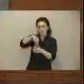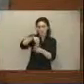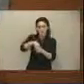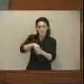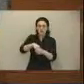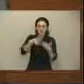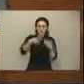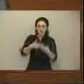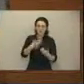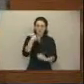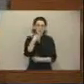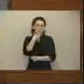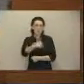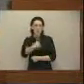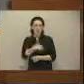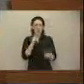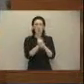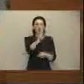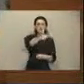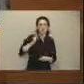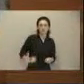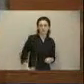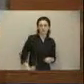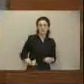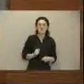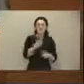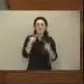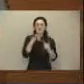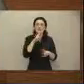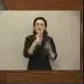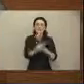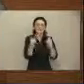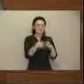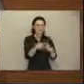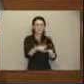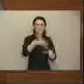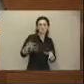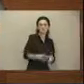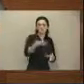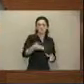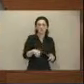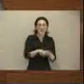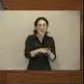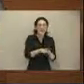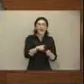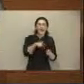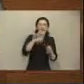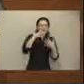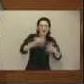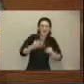afirmaciones descalificatorias para muchos profesionales, respuestas sectarias que tratan de rellenar un gran desconocimiento de la